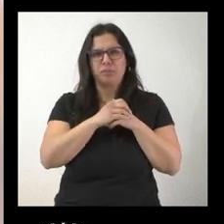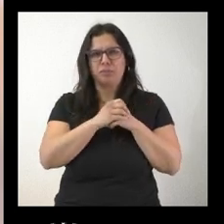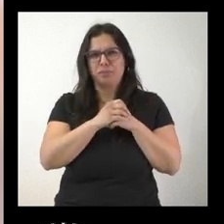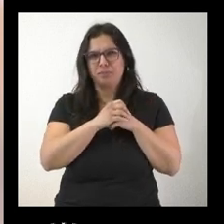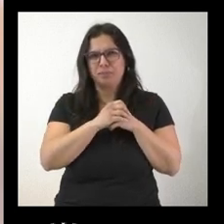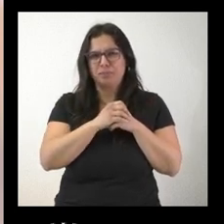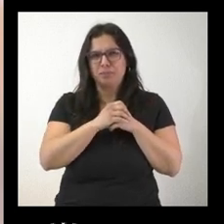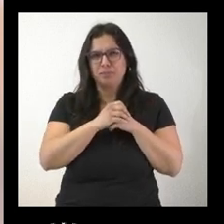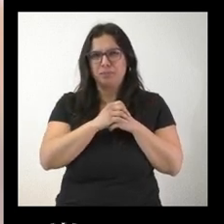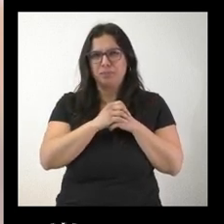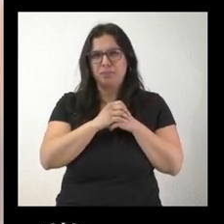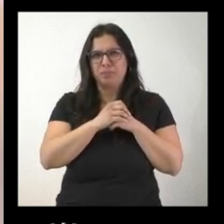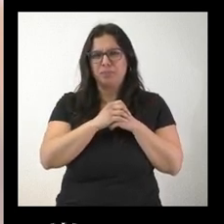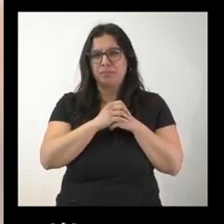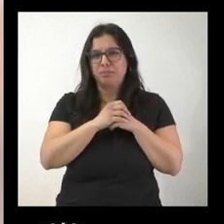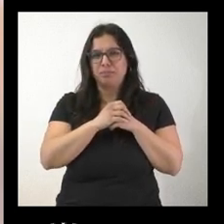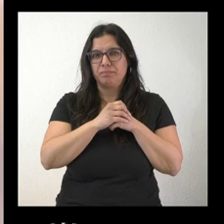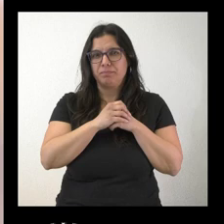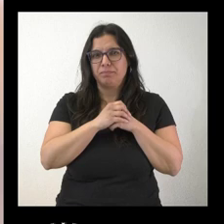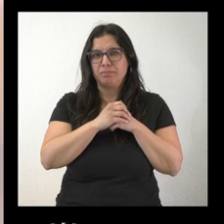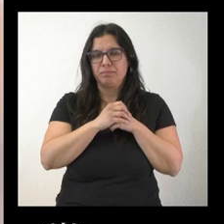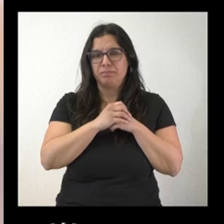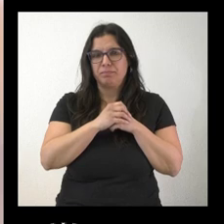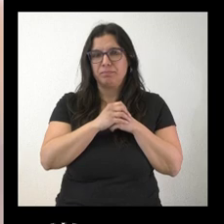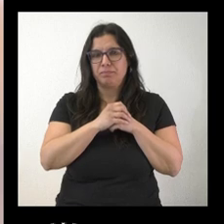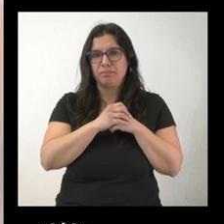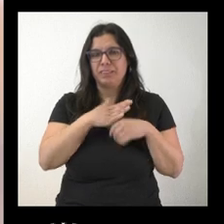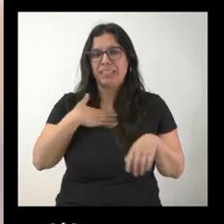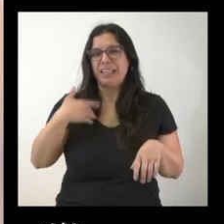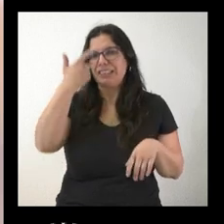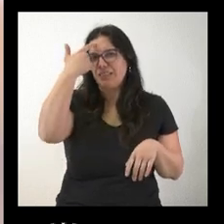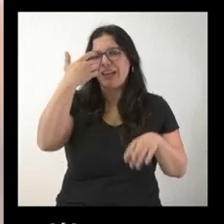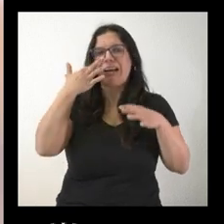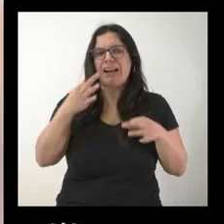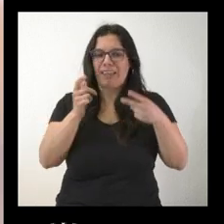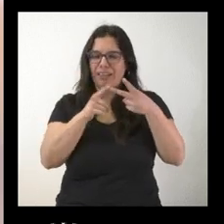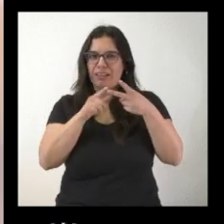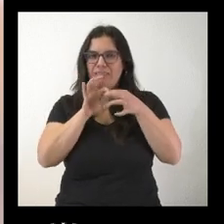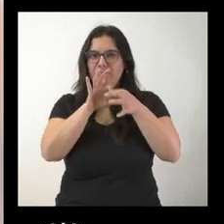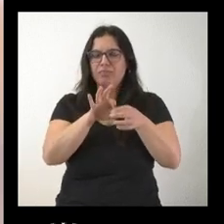yo quería saber con prisión qué es lo que propone de castidad